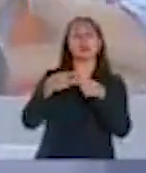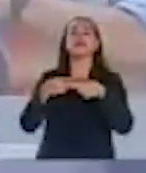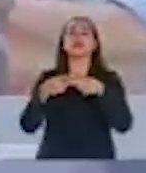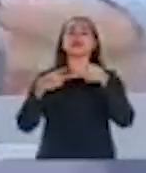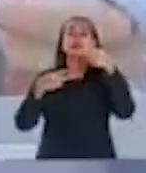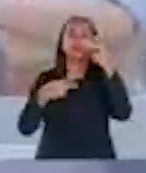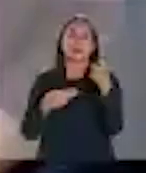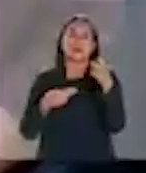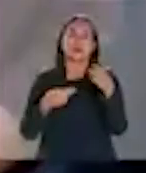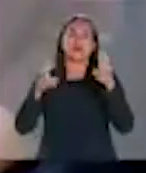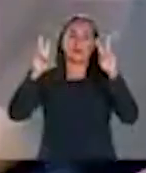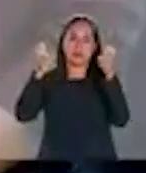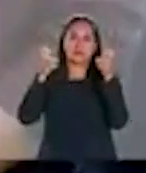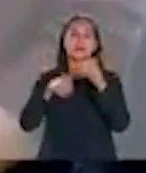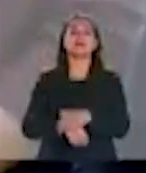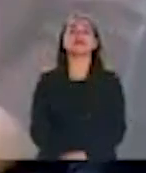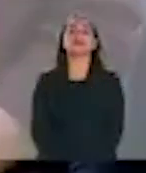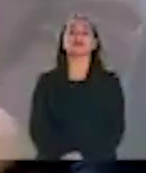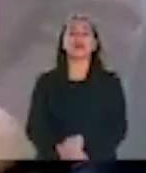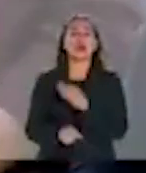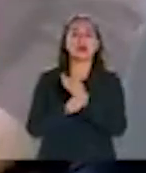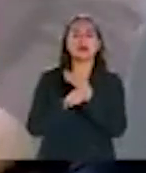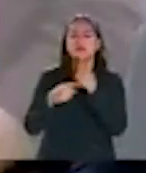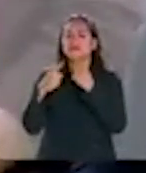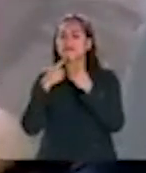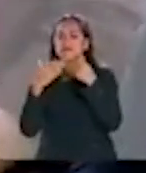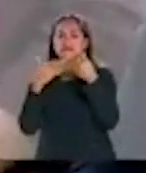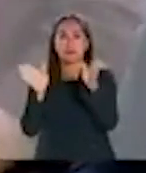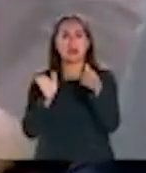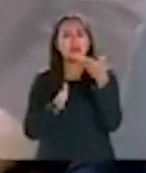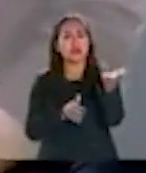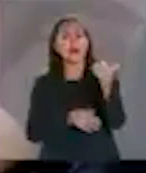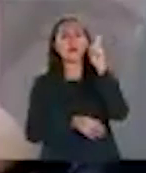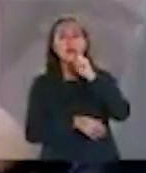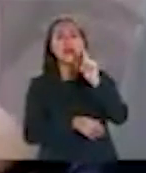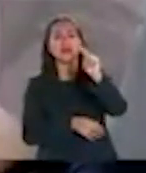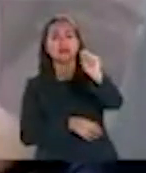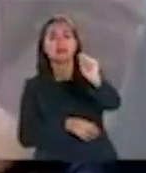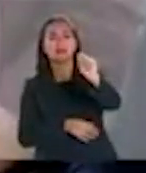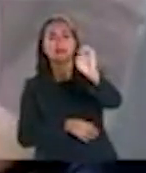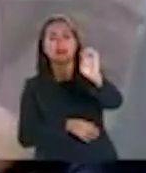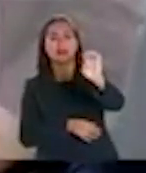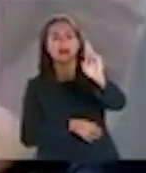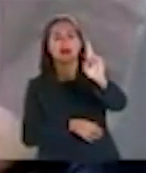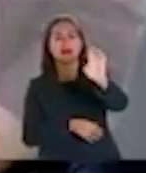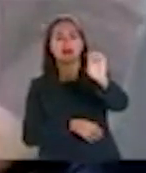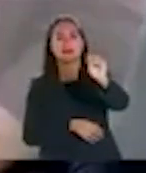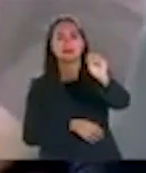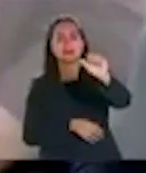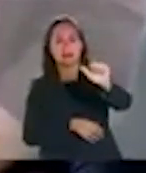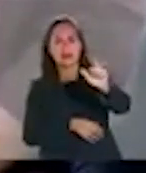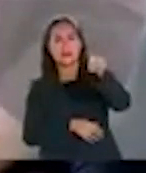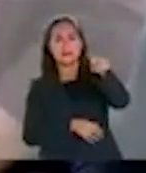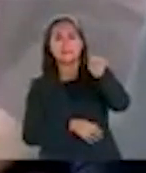la discusión abierta la va a abrir theresa mercado theresa es tu pregunta número 2 adelante teresa muy importante